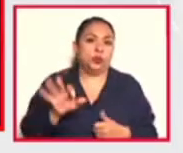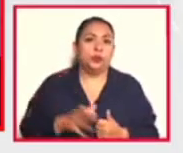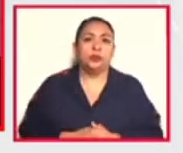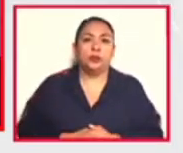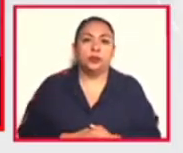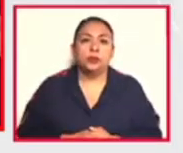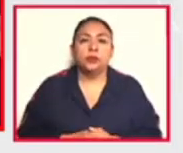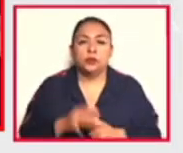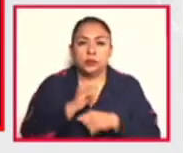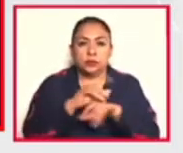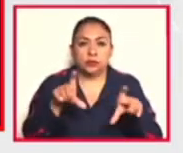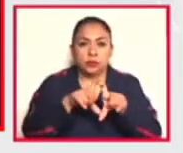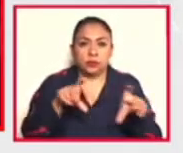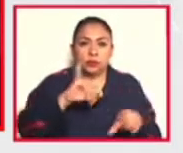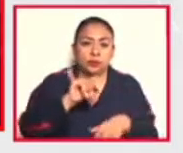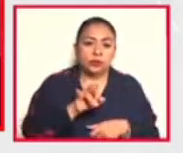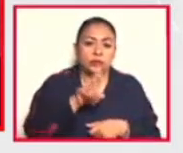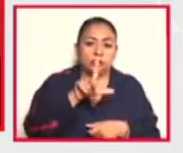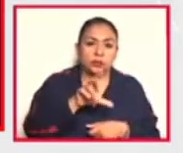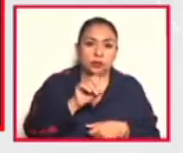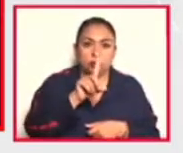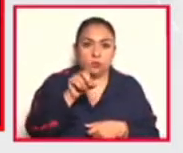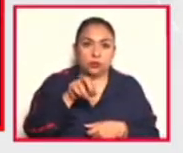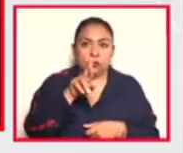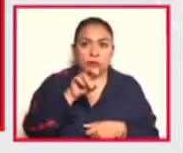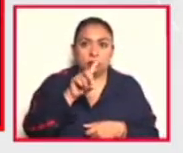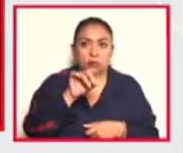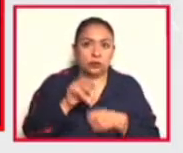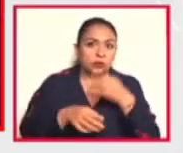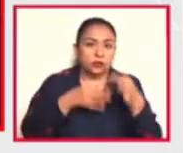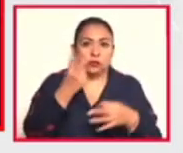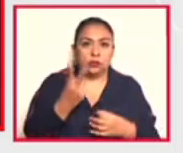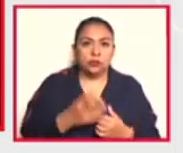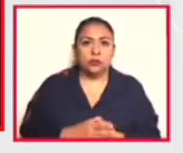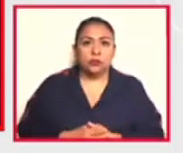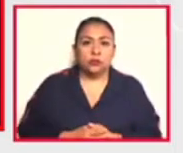Con información y texto de Julio López, Rodrigo Peredo, Noticias 22.